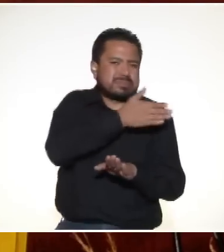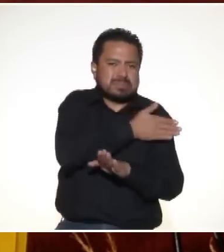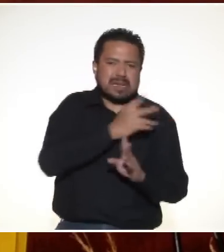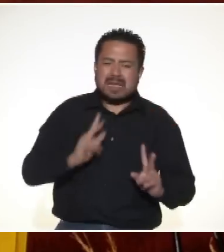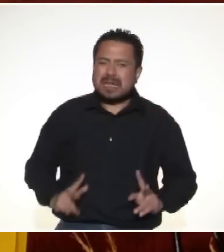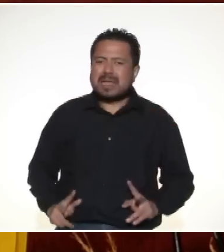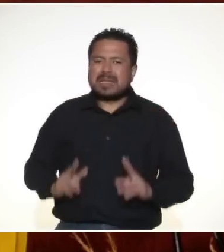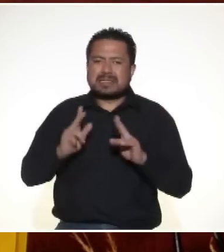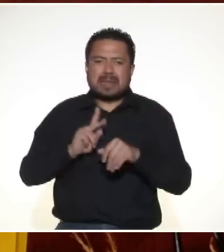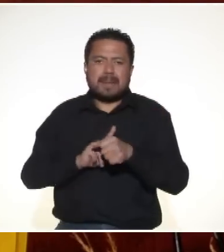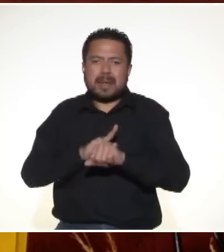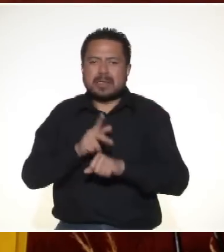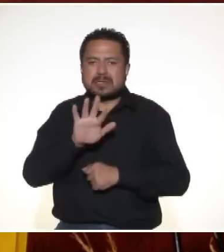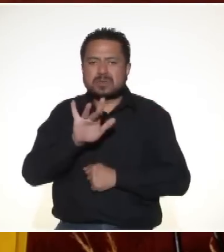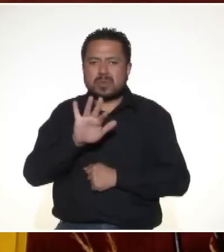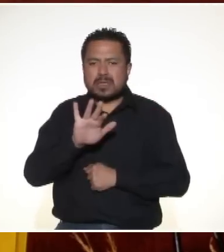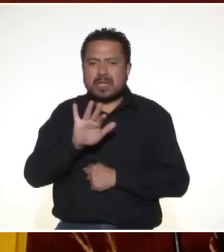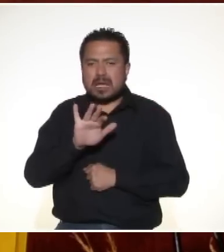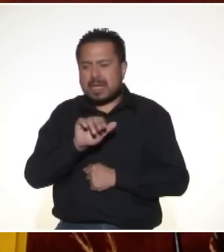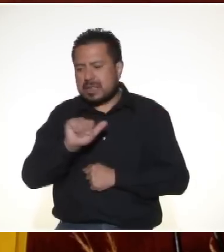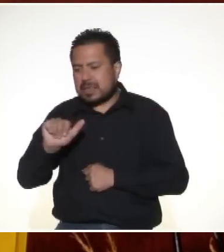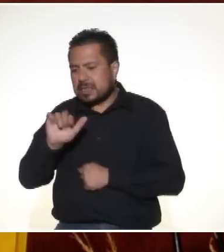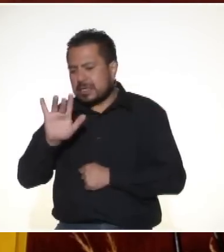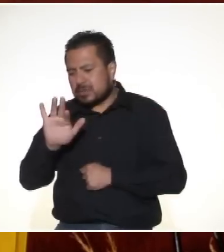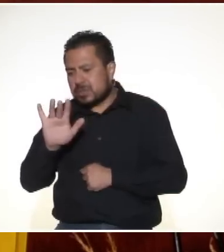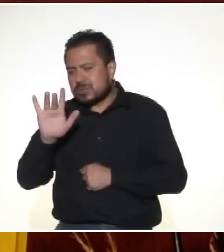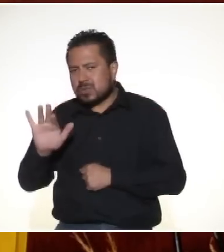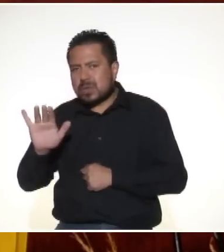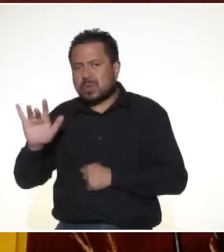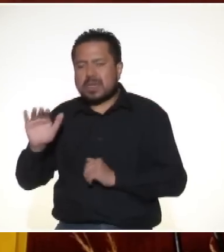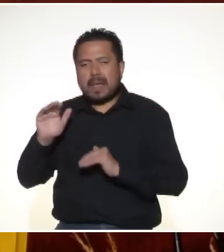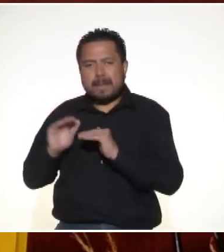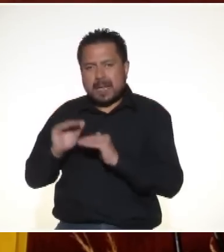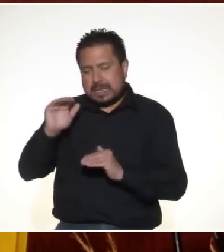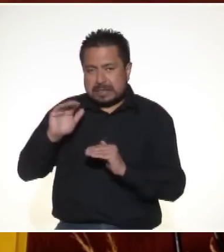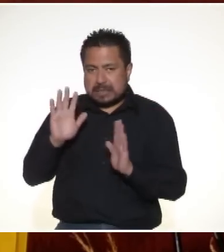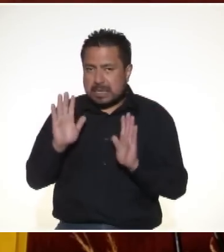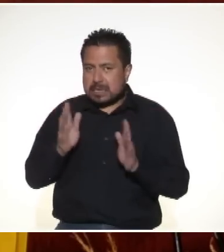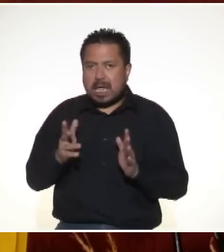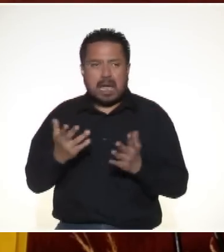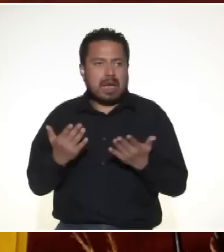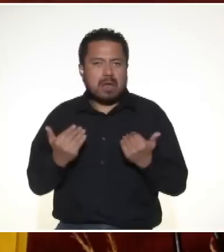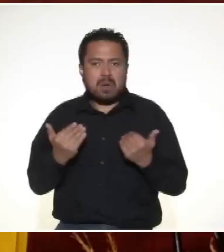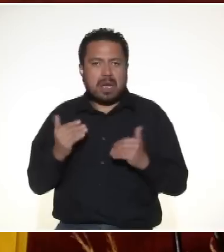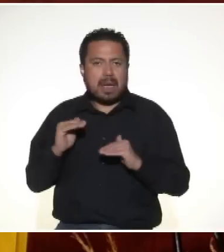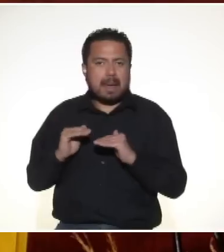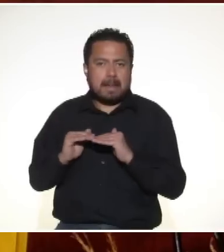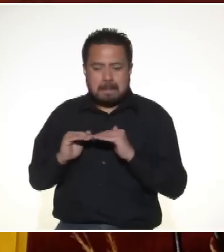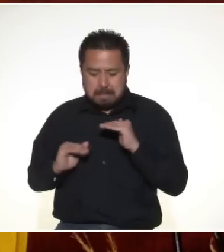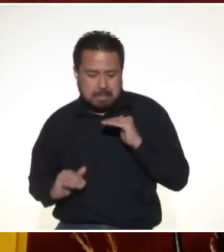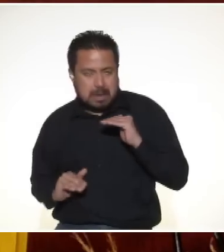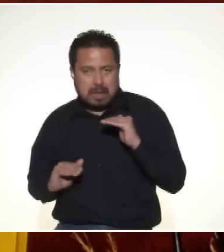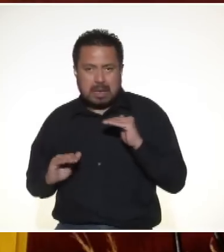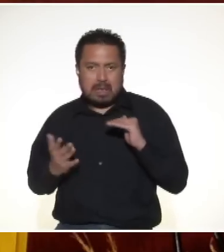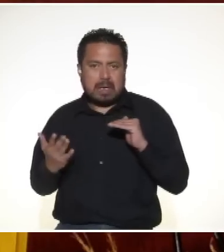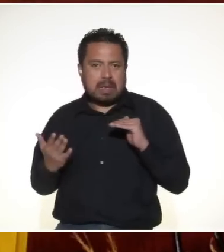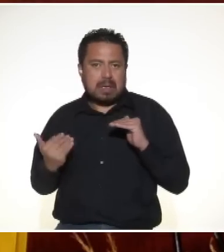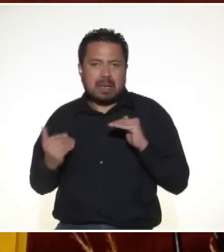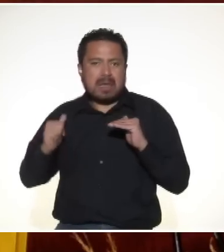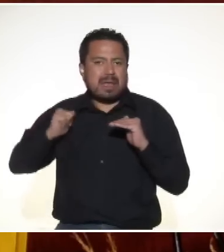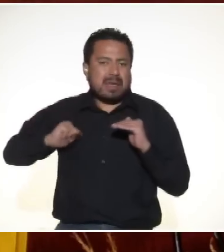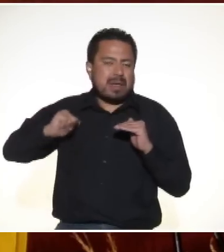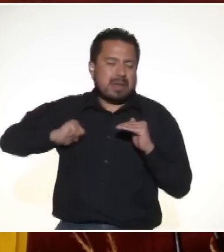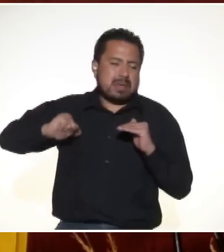cáncer de piel, 50, de 50, de 50, de 50. Es más, creo que ya no existen los demás para abajo, los bronceadores que existían